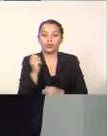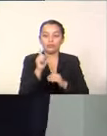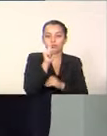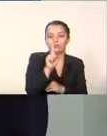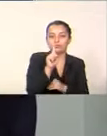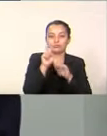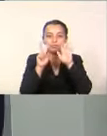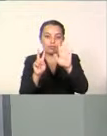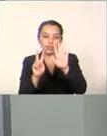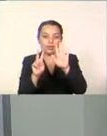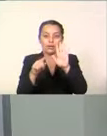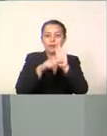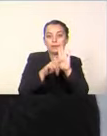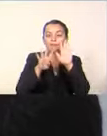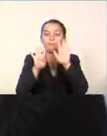es 8.